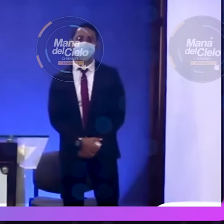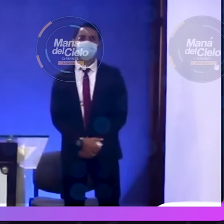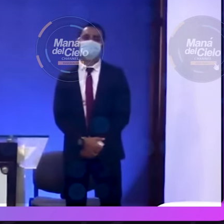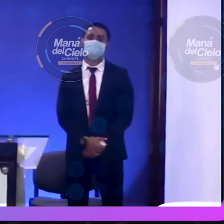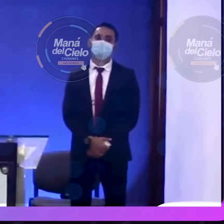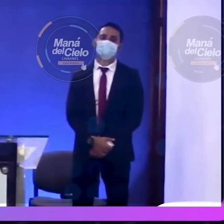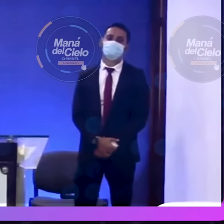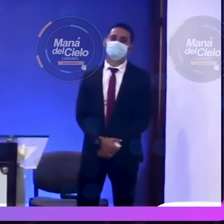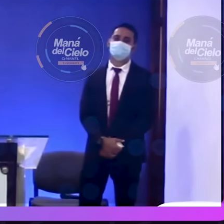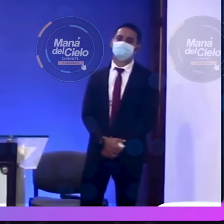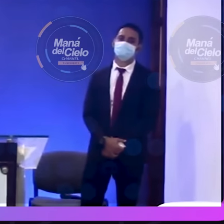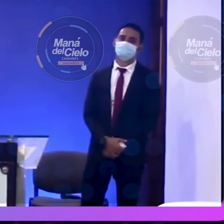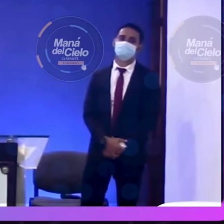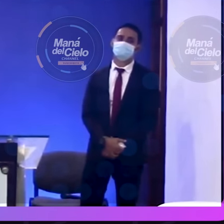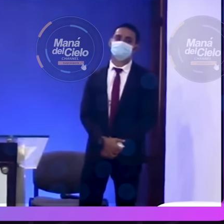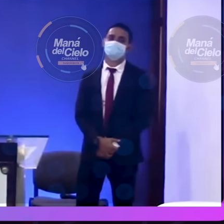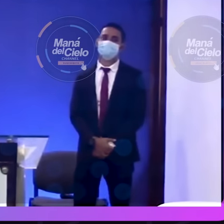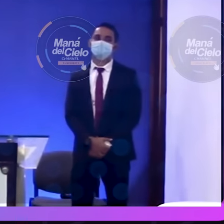ama.